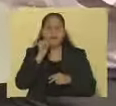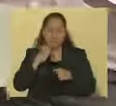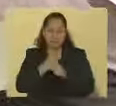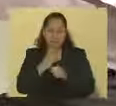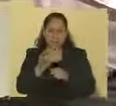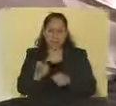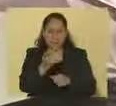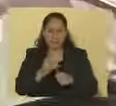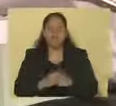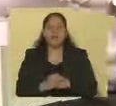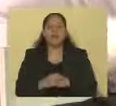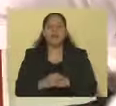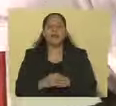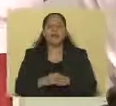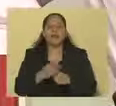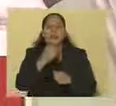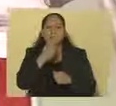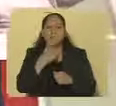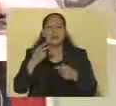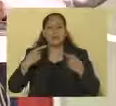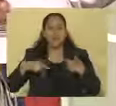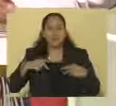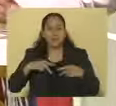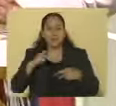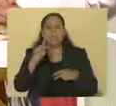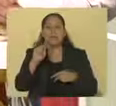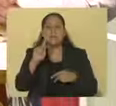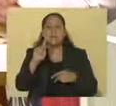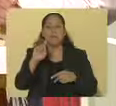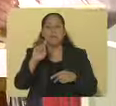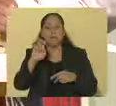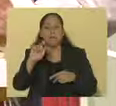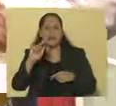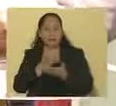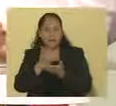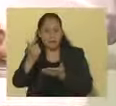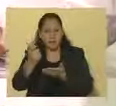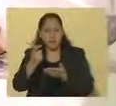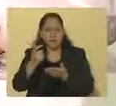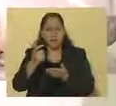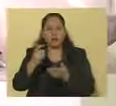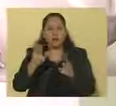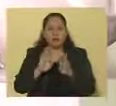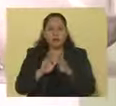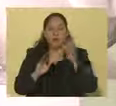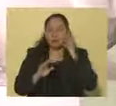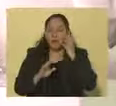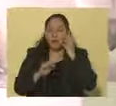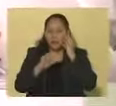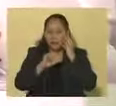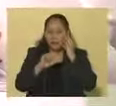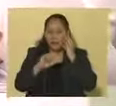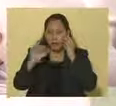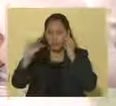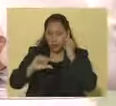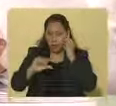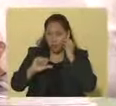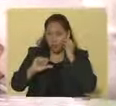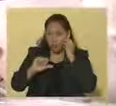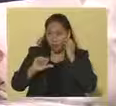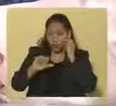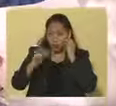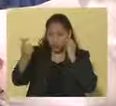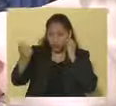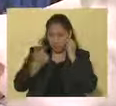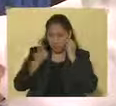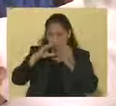gracias. Dice la primera, en los usuarios de prepago, ¿les regresan el saldo que tengan en su línea al momento de portarse?